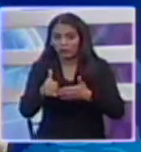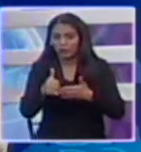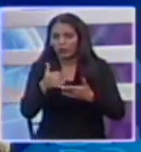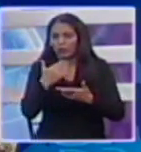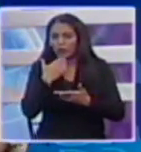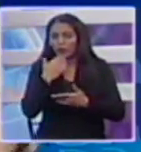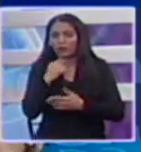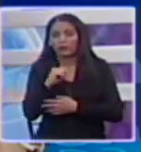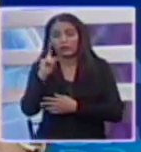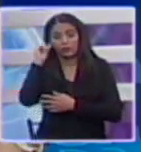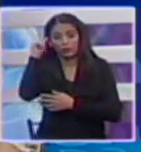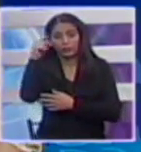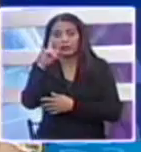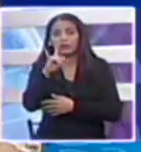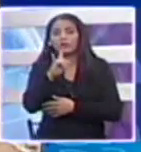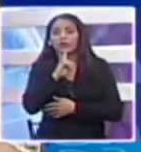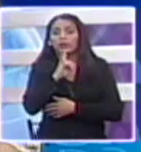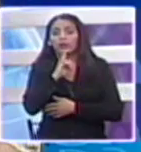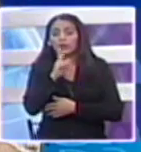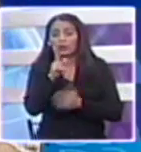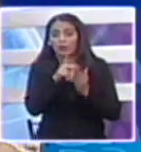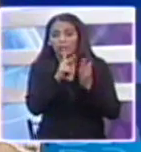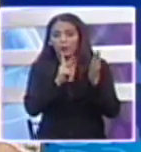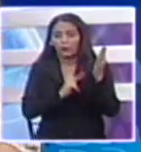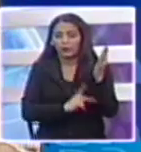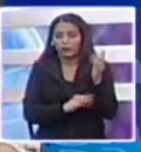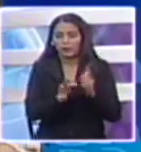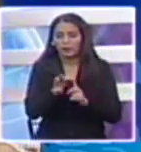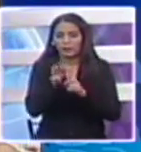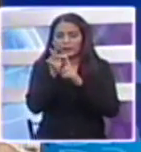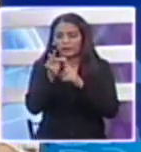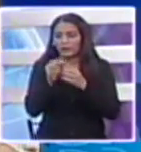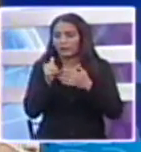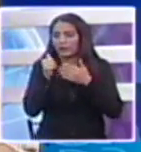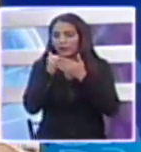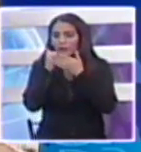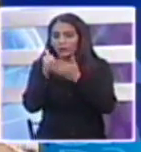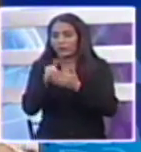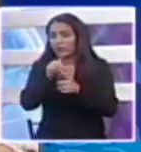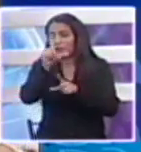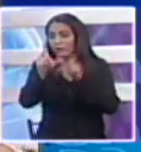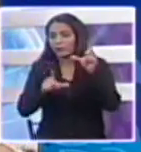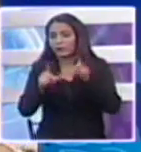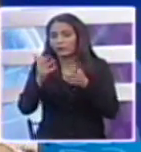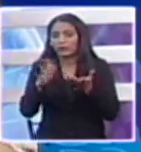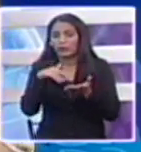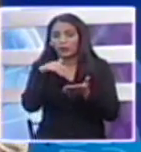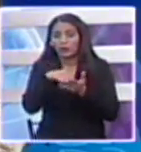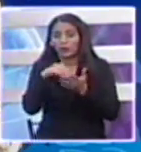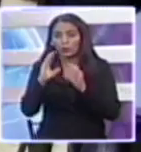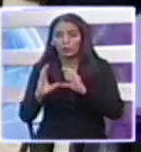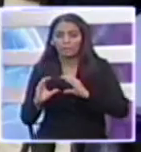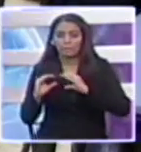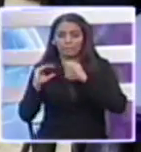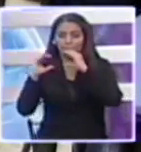que cubre los costos de aplicación para realizar estudios de cuarto nivel en ese país.